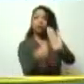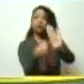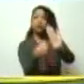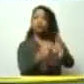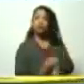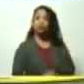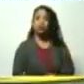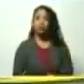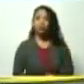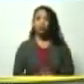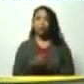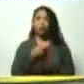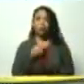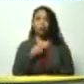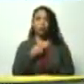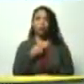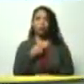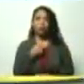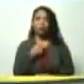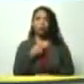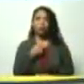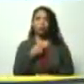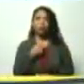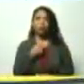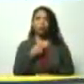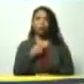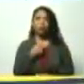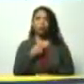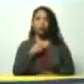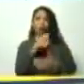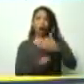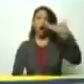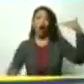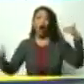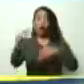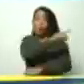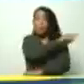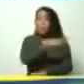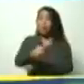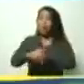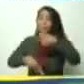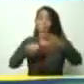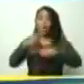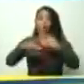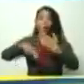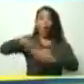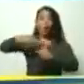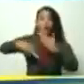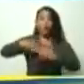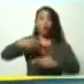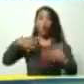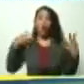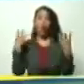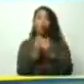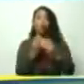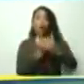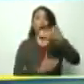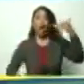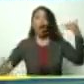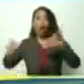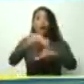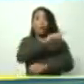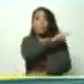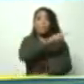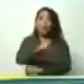y yo en el alto mando político de la revolución junto al alto mando político